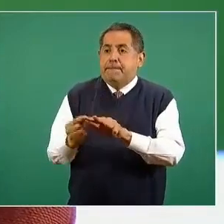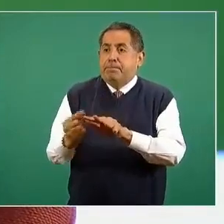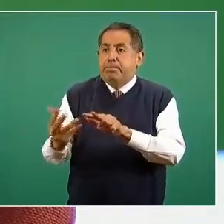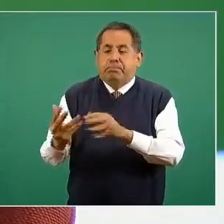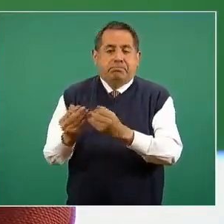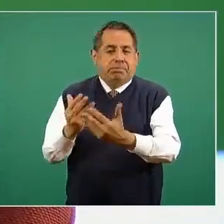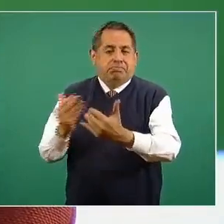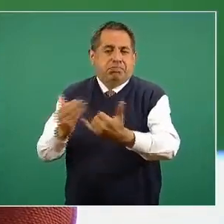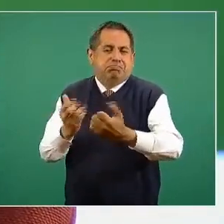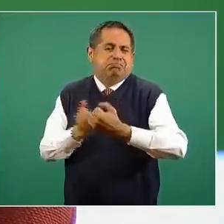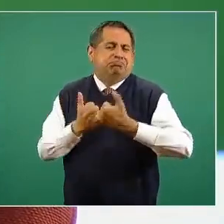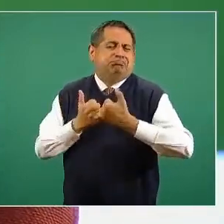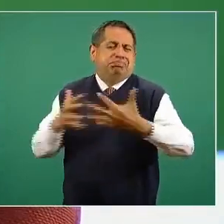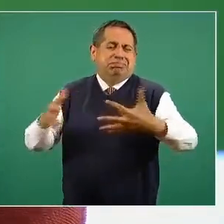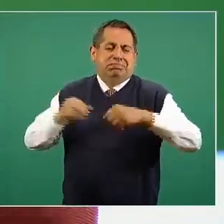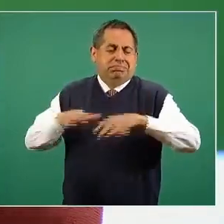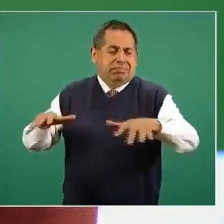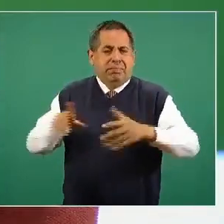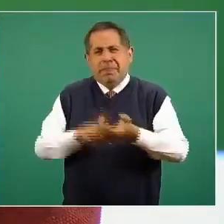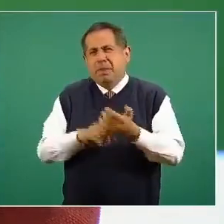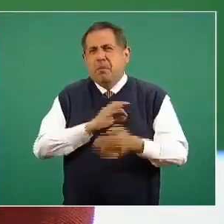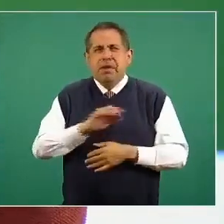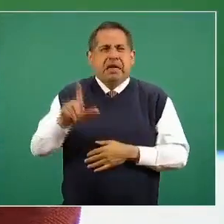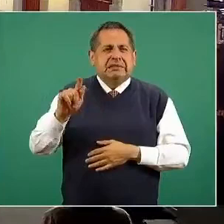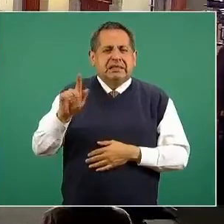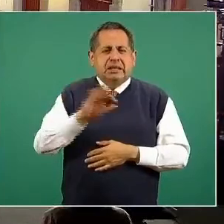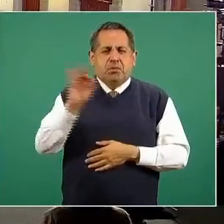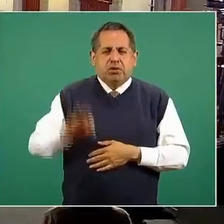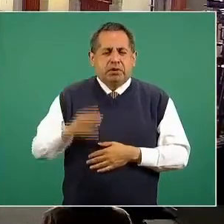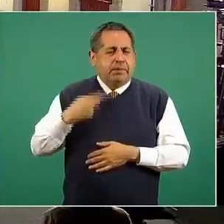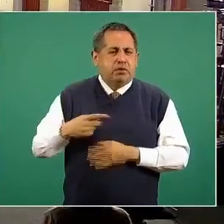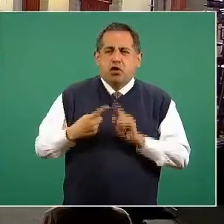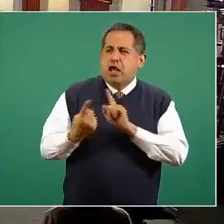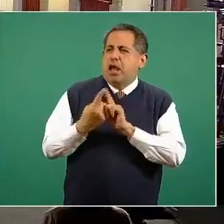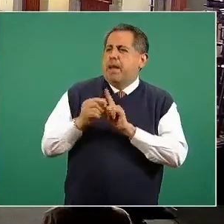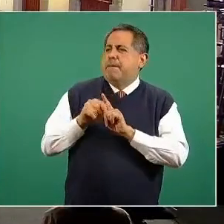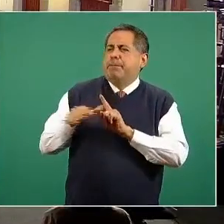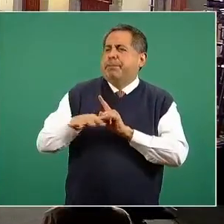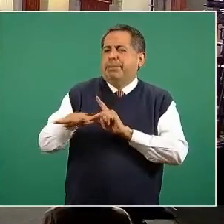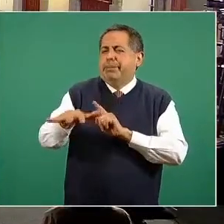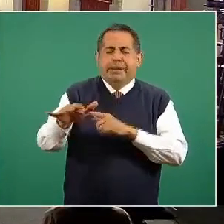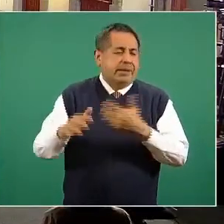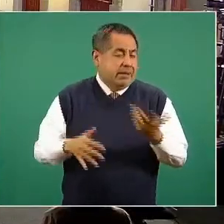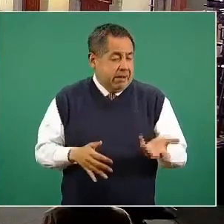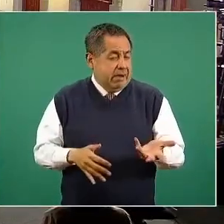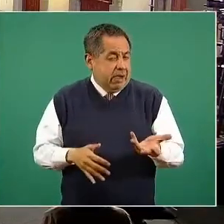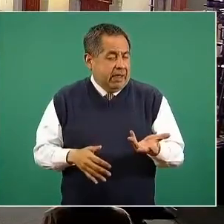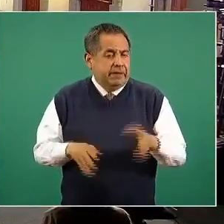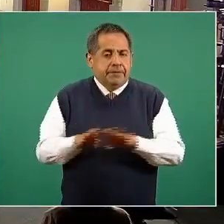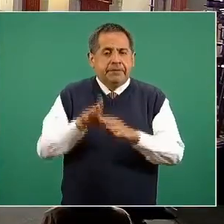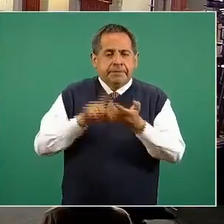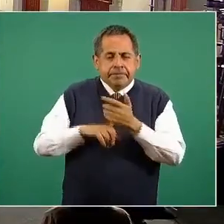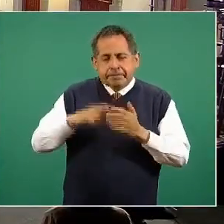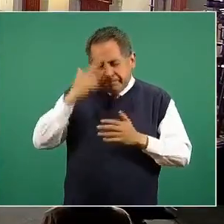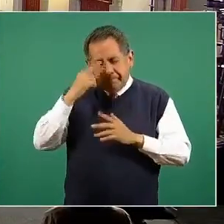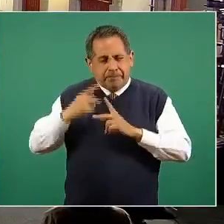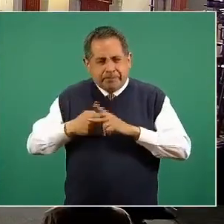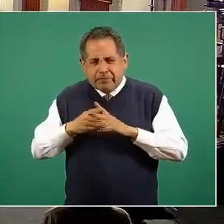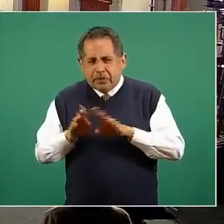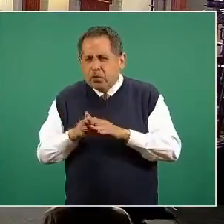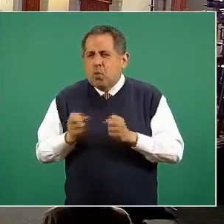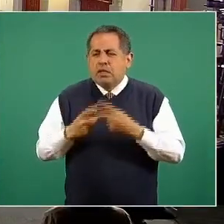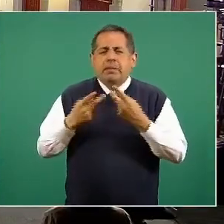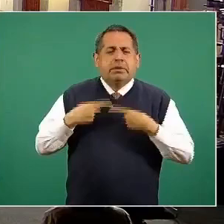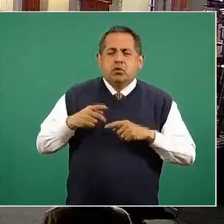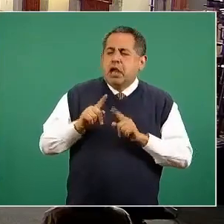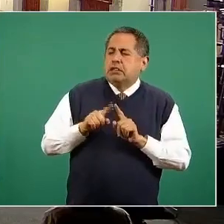la transmisibilidad, pero partiendo de una transmisibilidad que, de acuerdo a el parámetro del número de